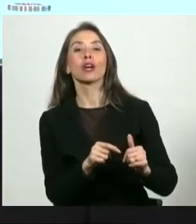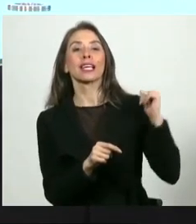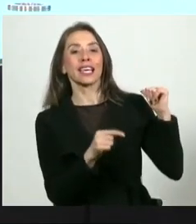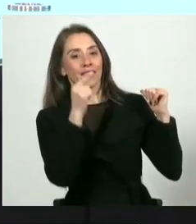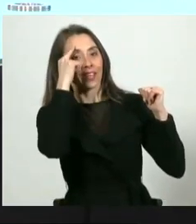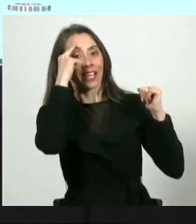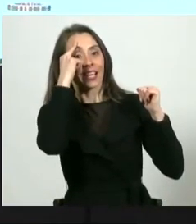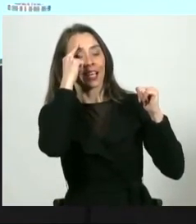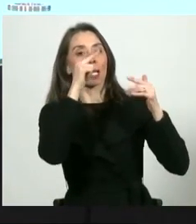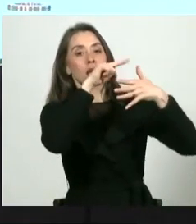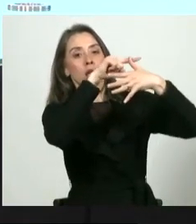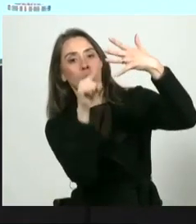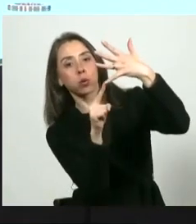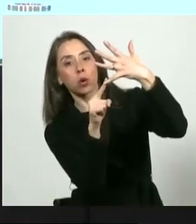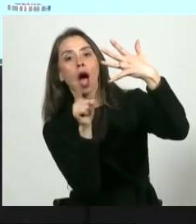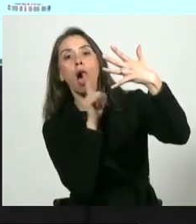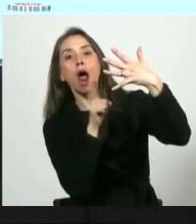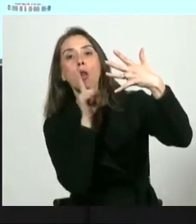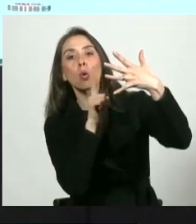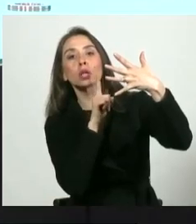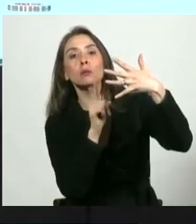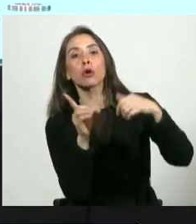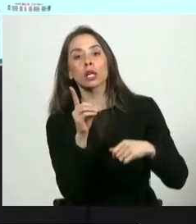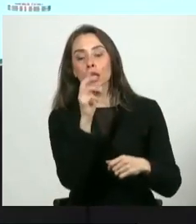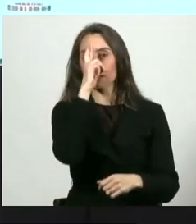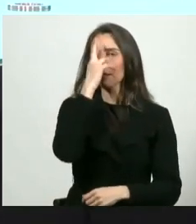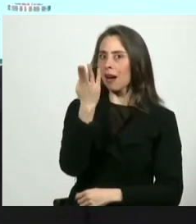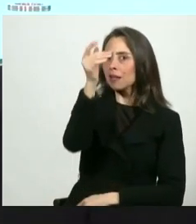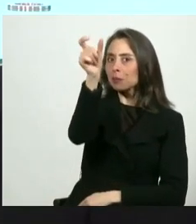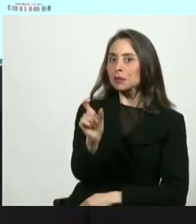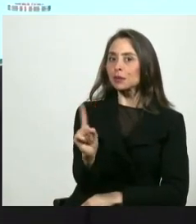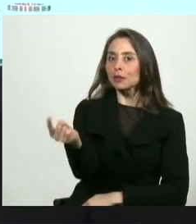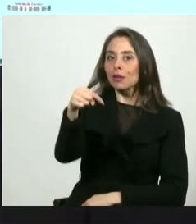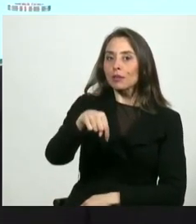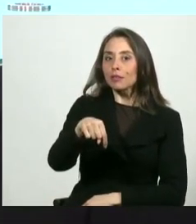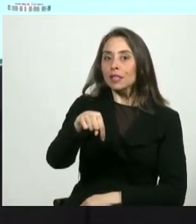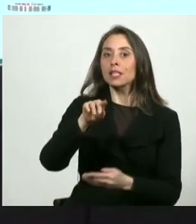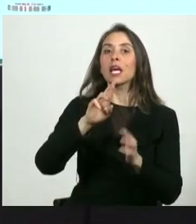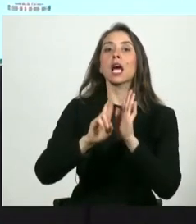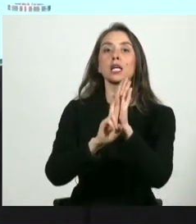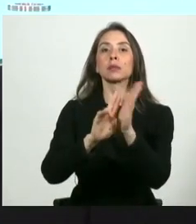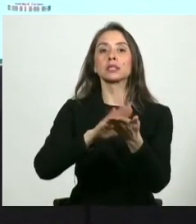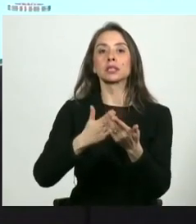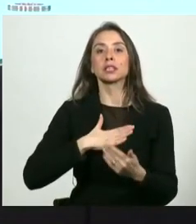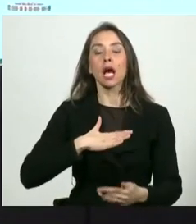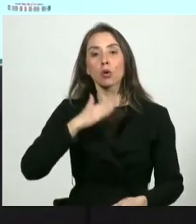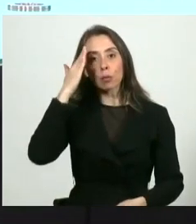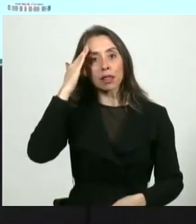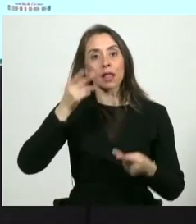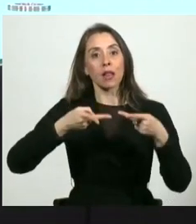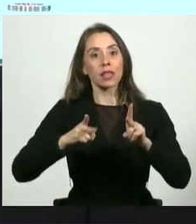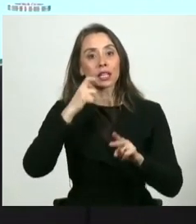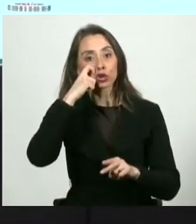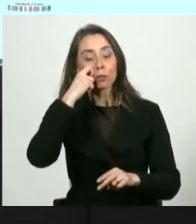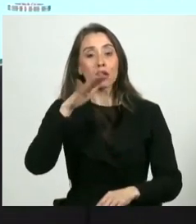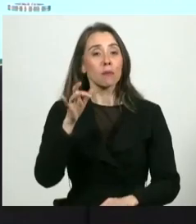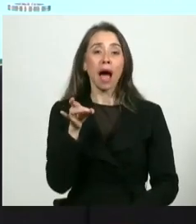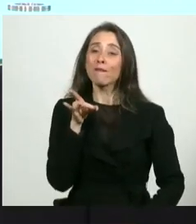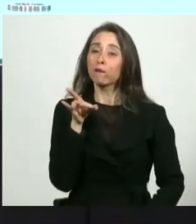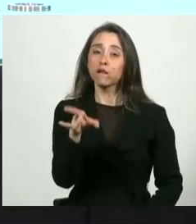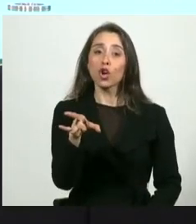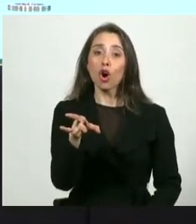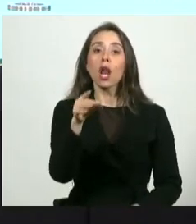escalón de la discapacidad. Y sí extraño a alguien que estuviera acá en representación de la salud mental, definitivamente. El derecho humano más violado